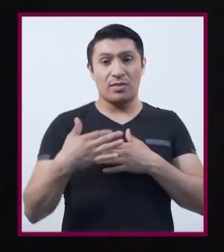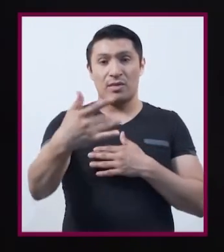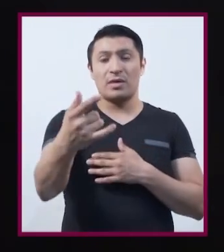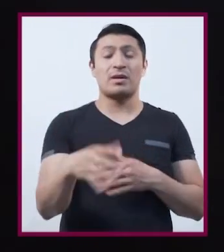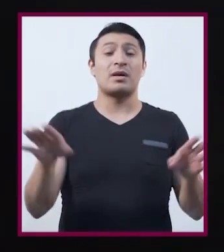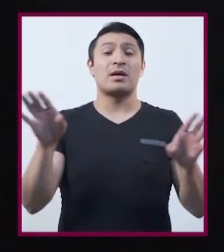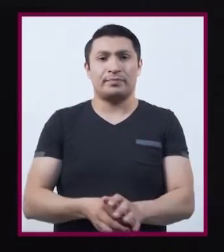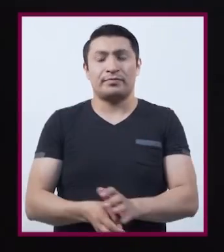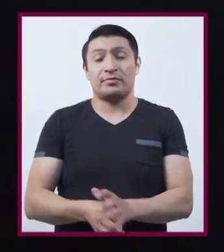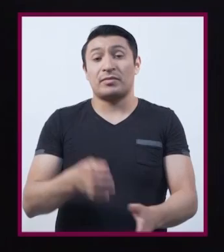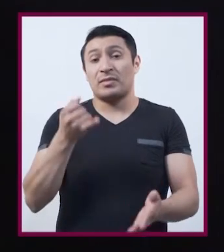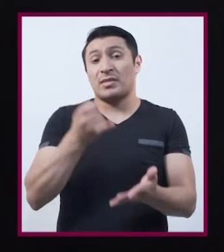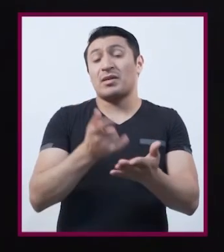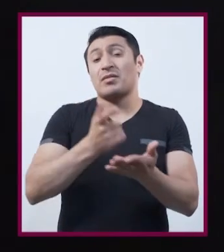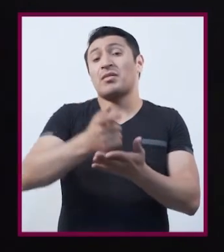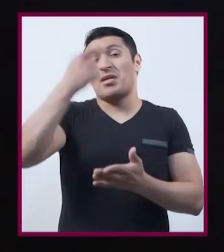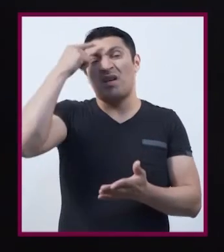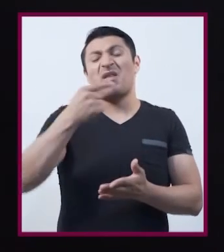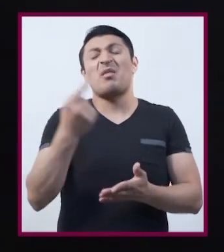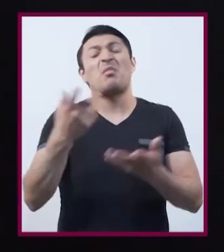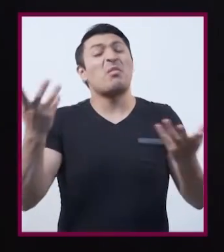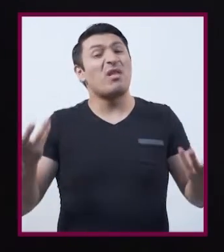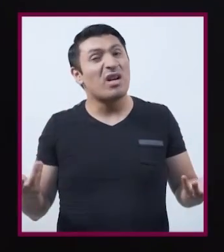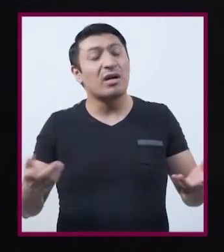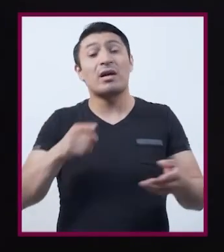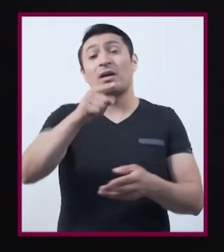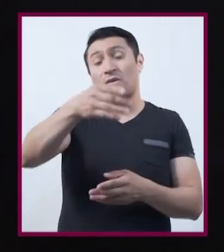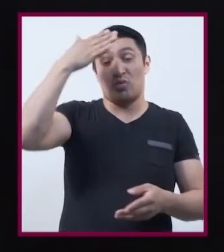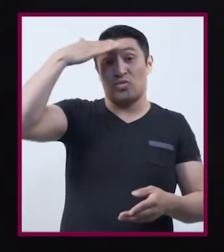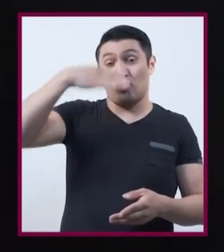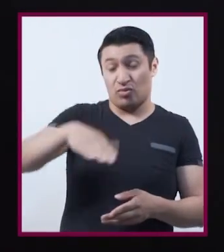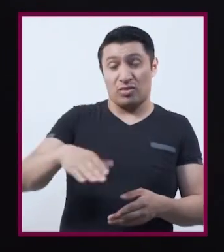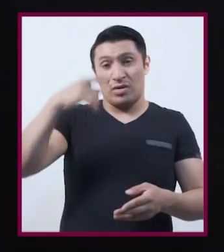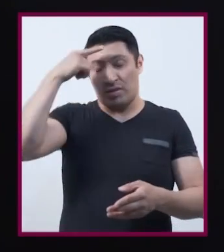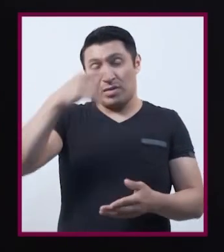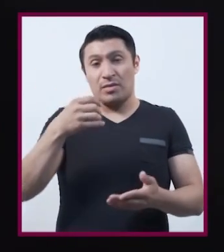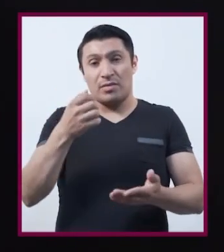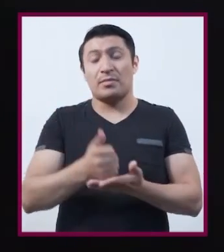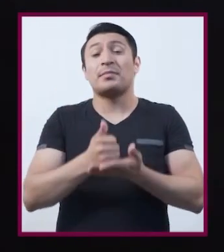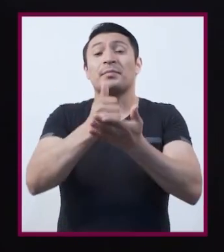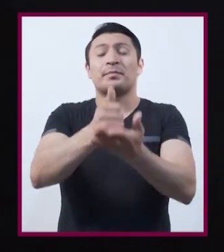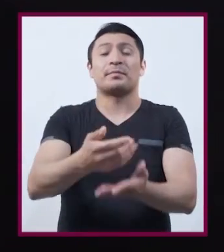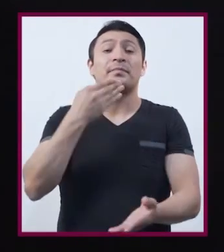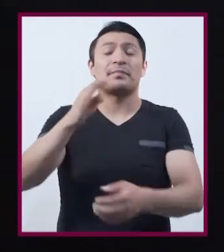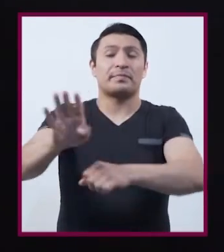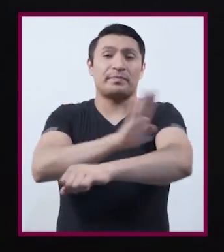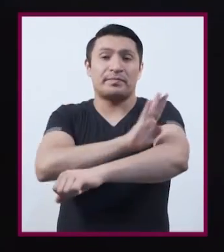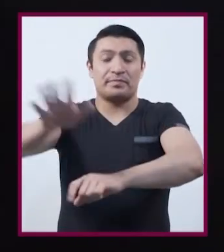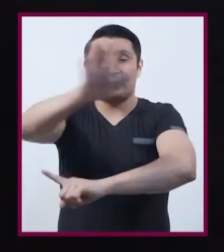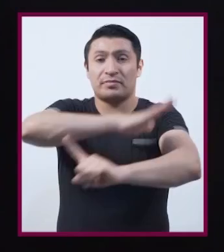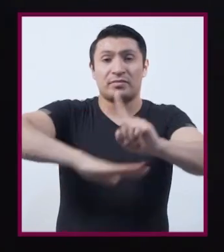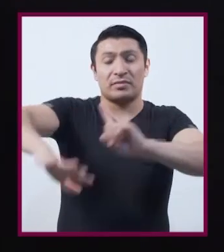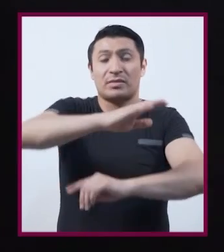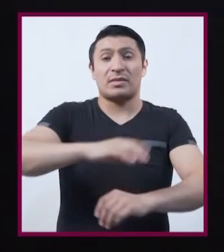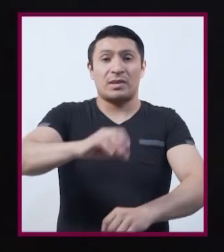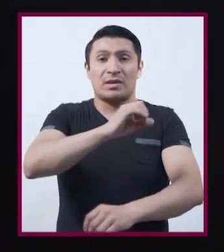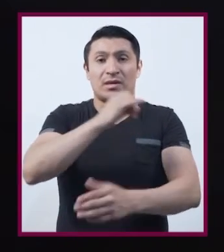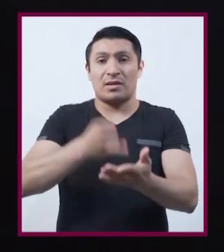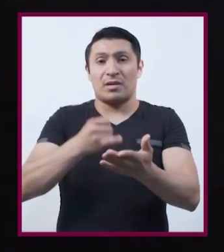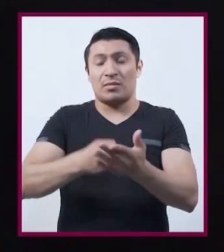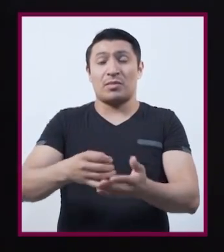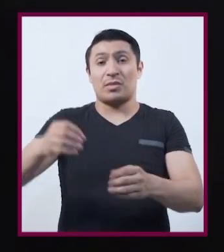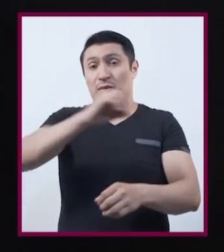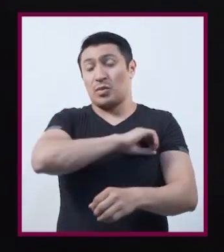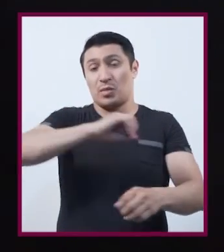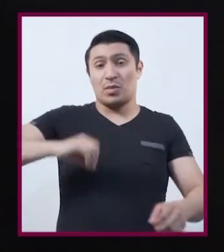siempre desde el presente. ¿Para qué pagamos impuestos? Ahora ya lo sabes, para contribuir al bien común. Los impuestos son